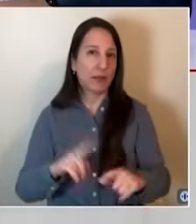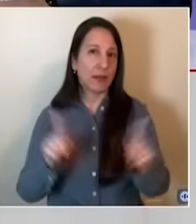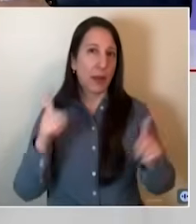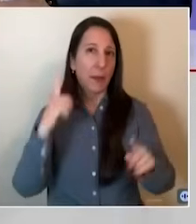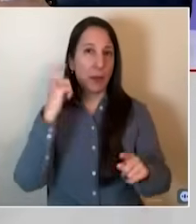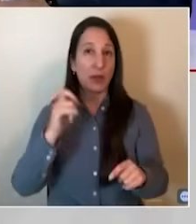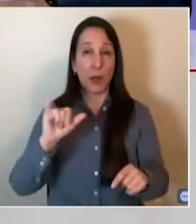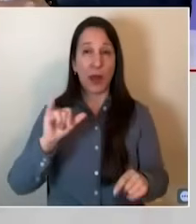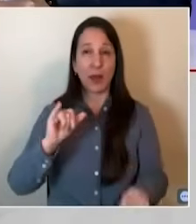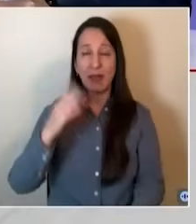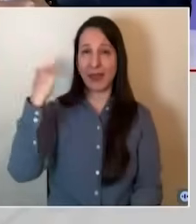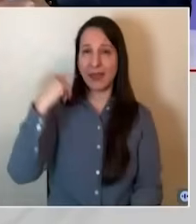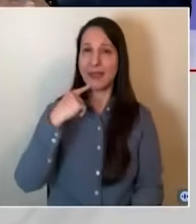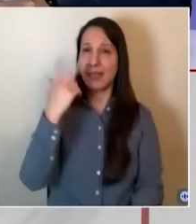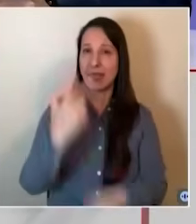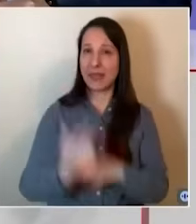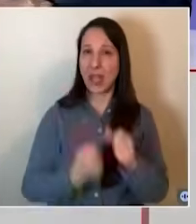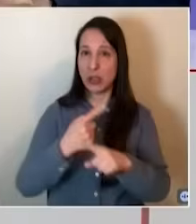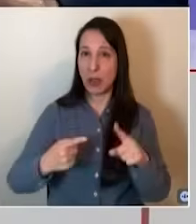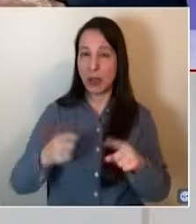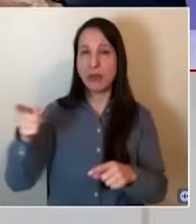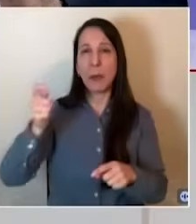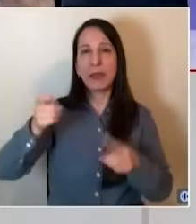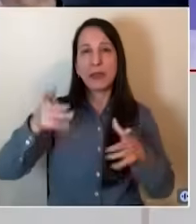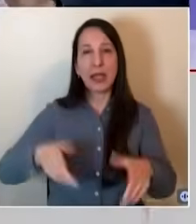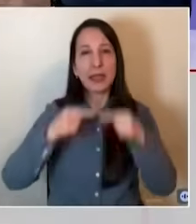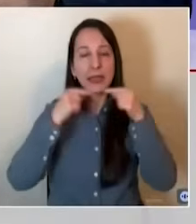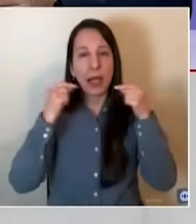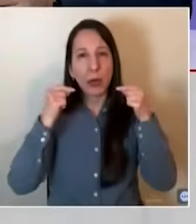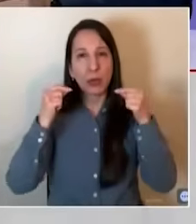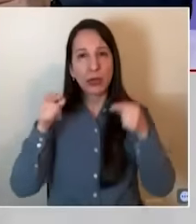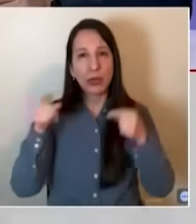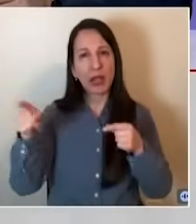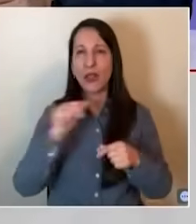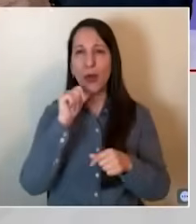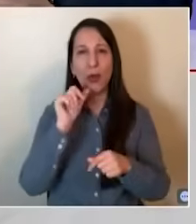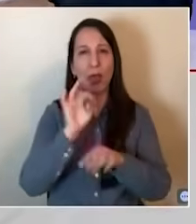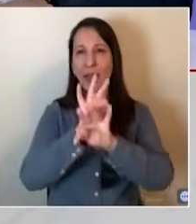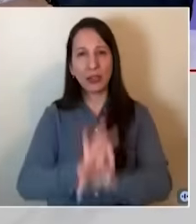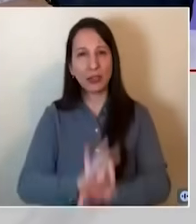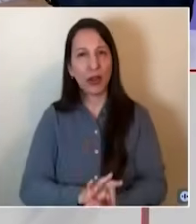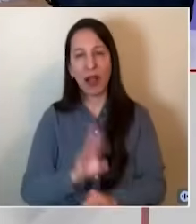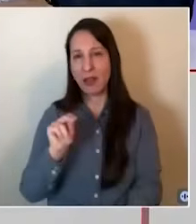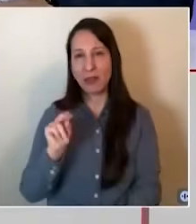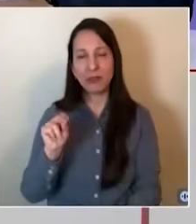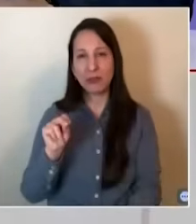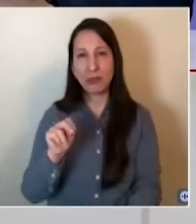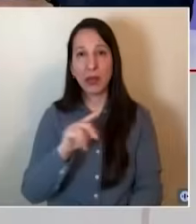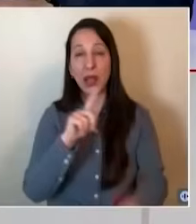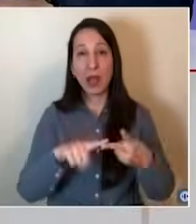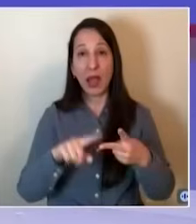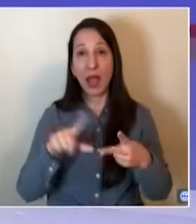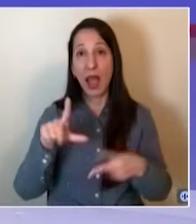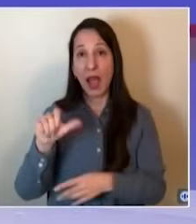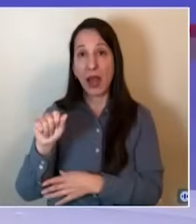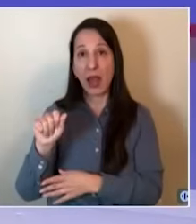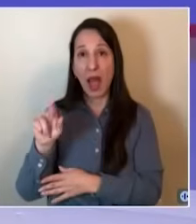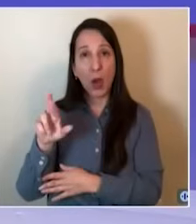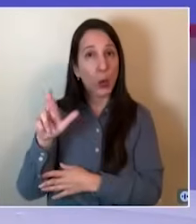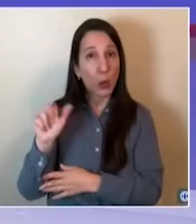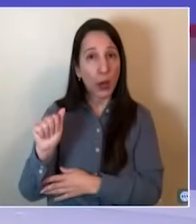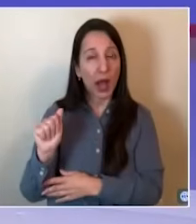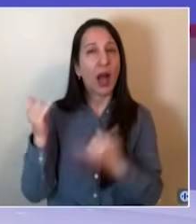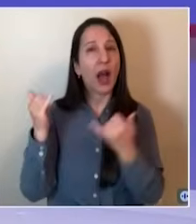medio, el presidente Chávez es de todo menos tradicional, ¿verdad? Y doña Laura, de nuevo, está haciendo una